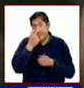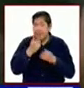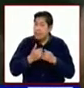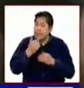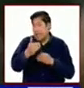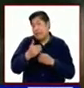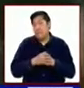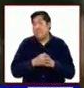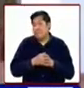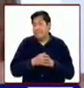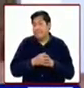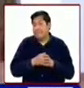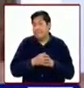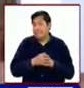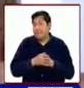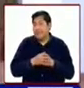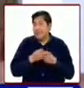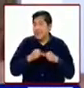Que iba a salir adelante.